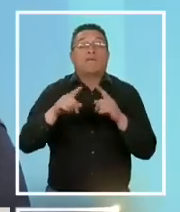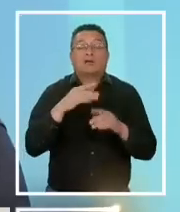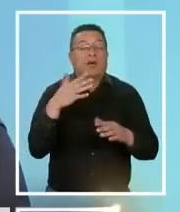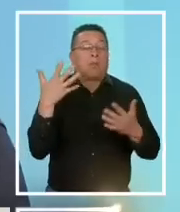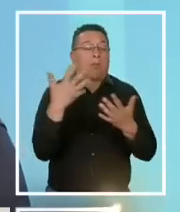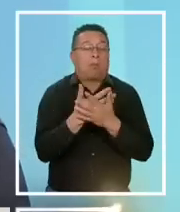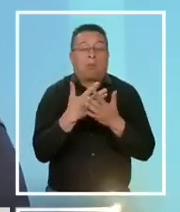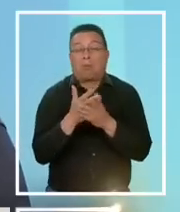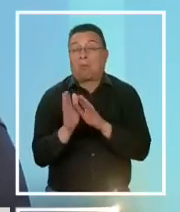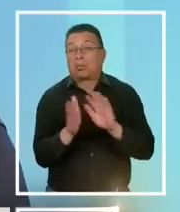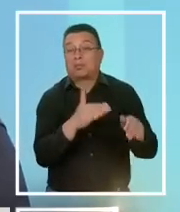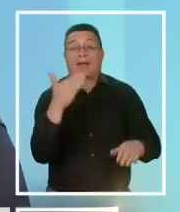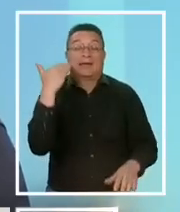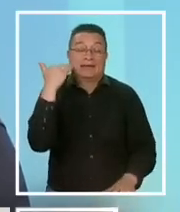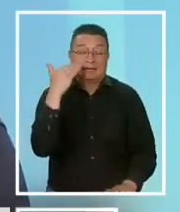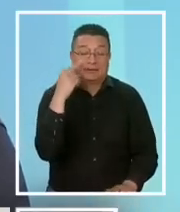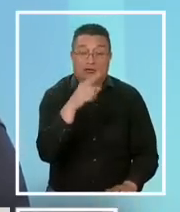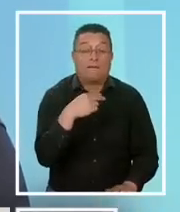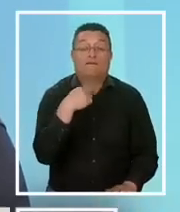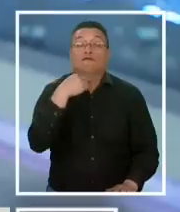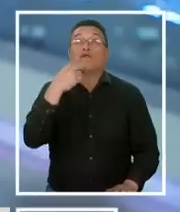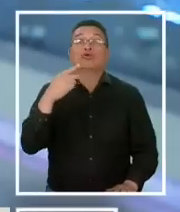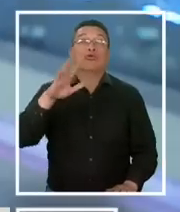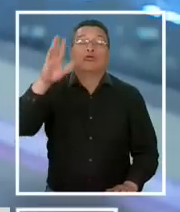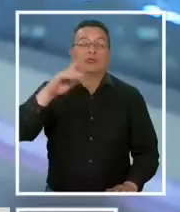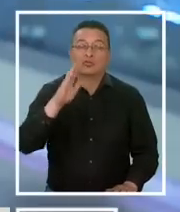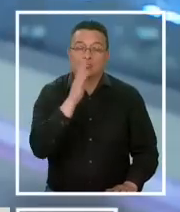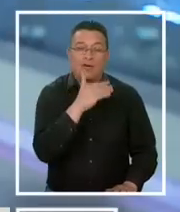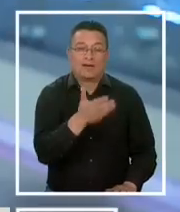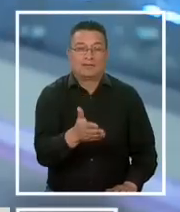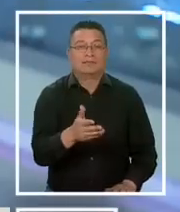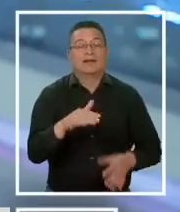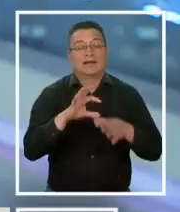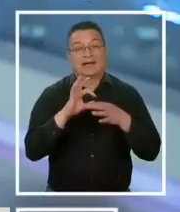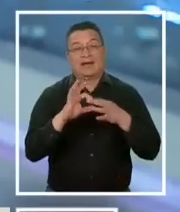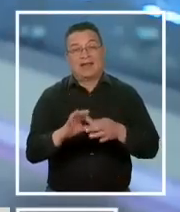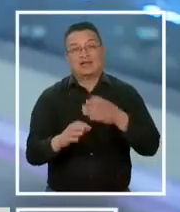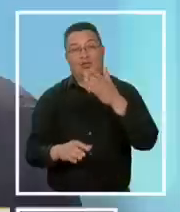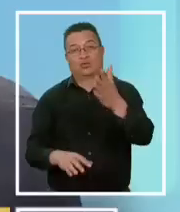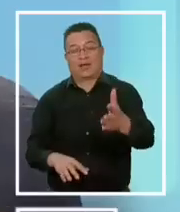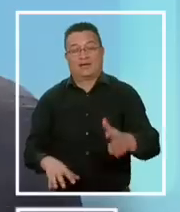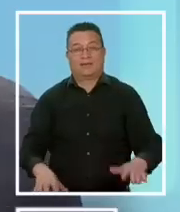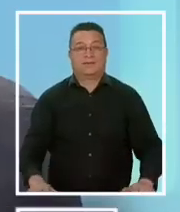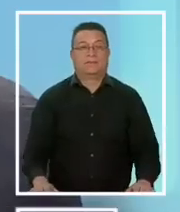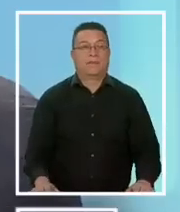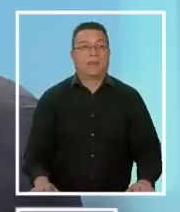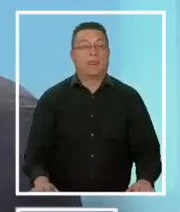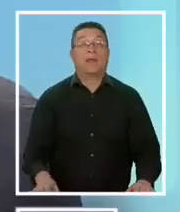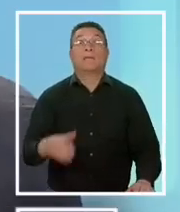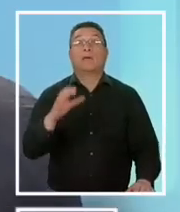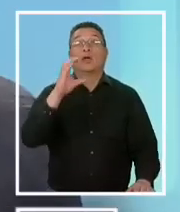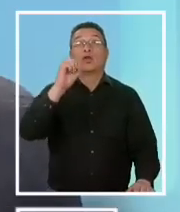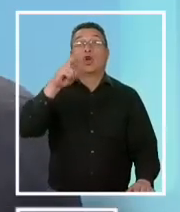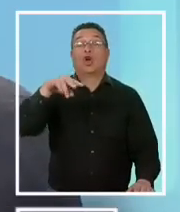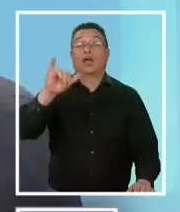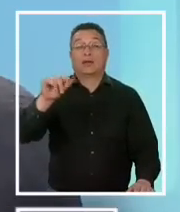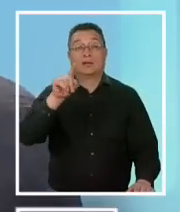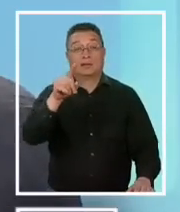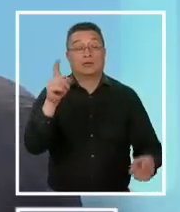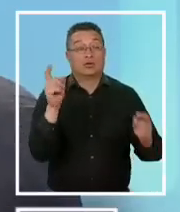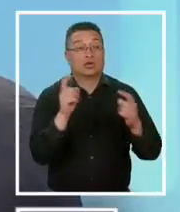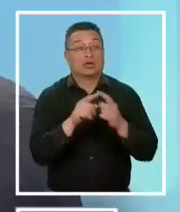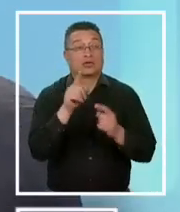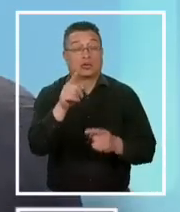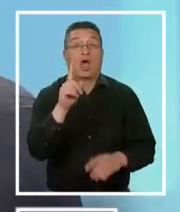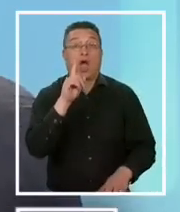tan importante como los niños que no tienen voz propia muchas veces así que muchas gracias muchas gracias a ustedes y tomamos contacto contigo